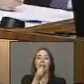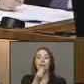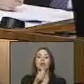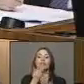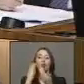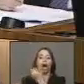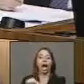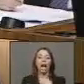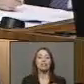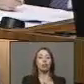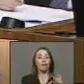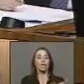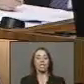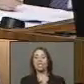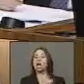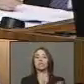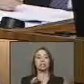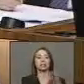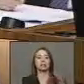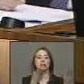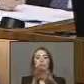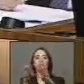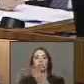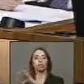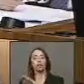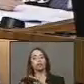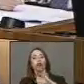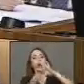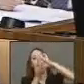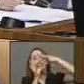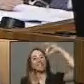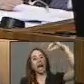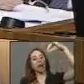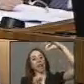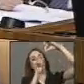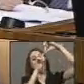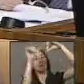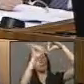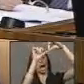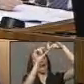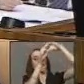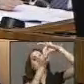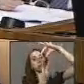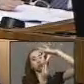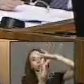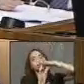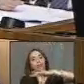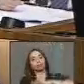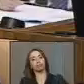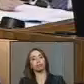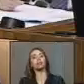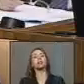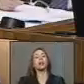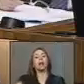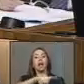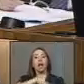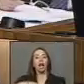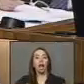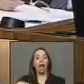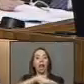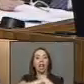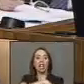aseo y vigilancia. Una cadena que en la región de Los Lagos generaba cerca de 50.000